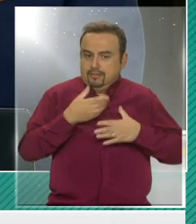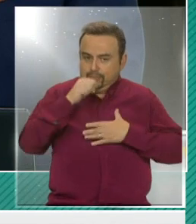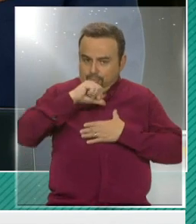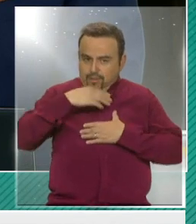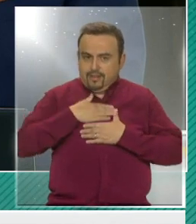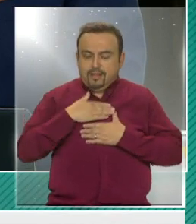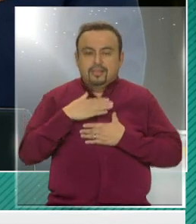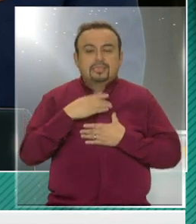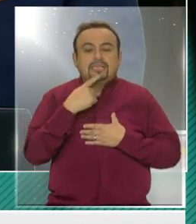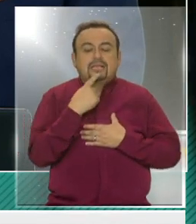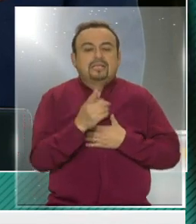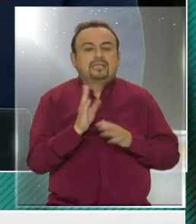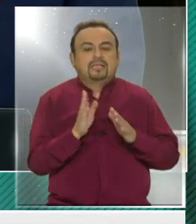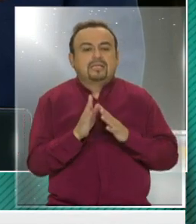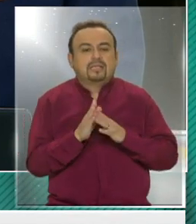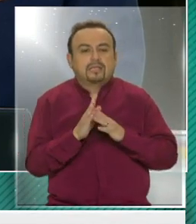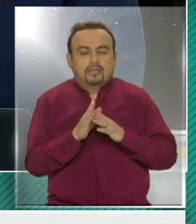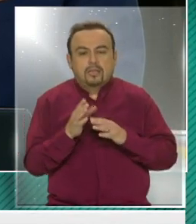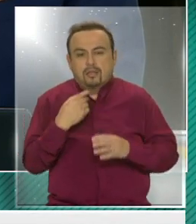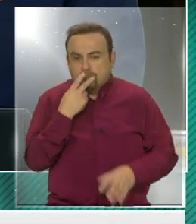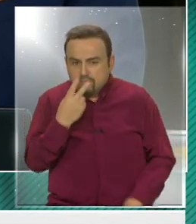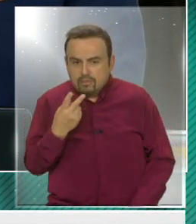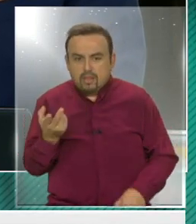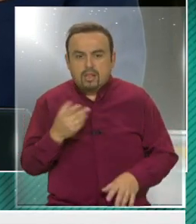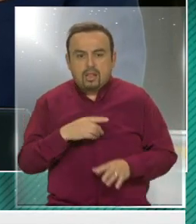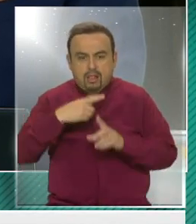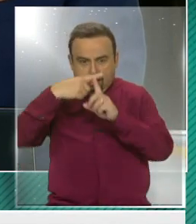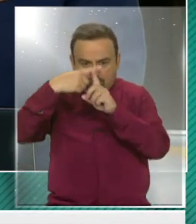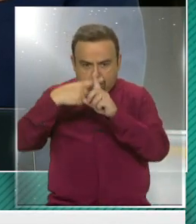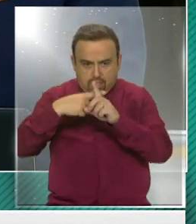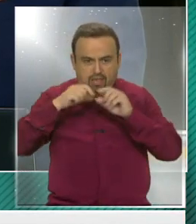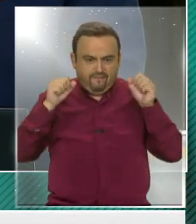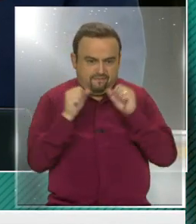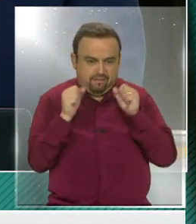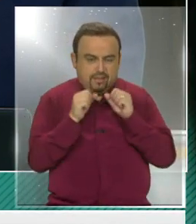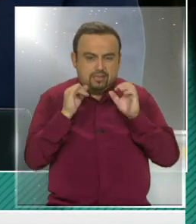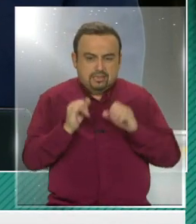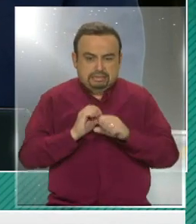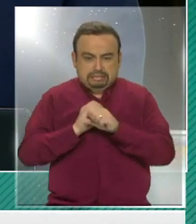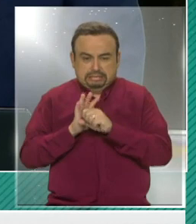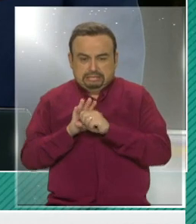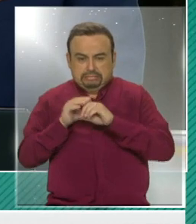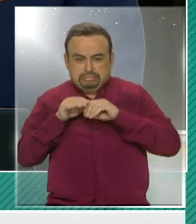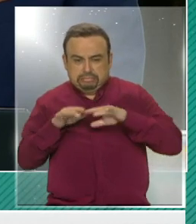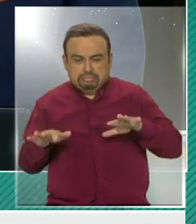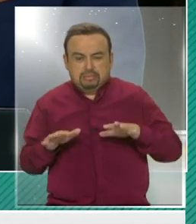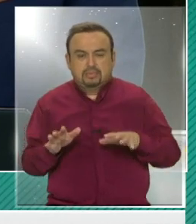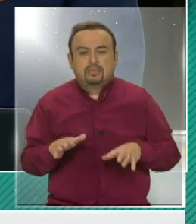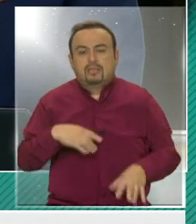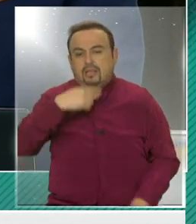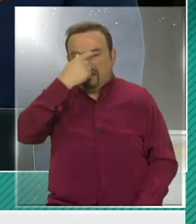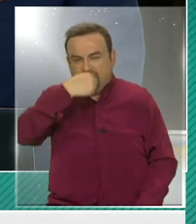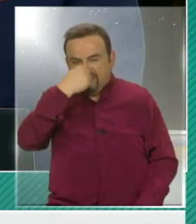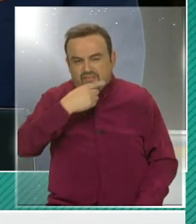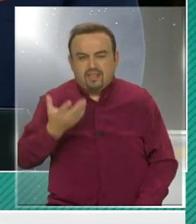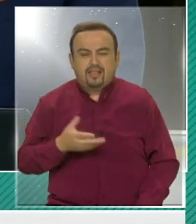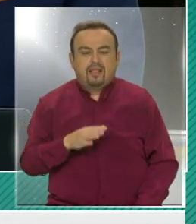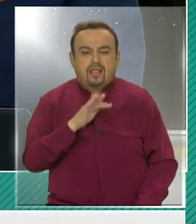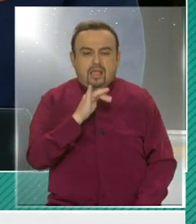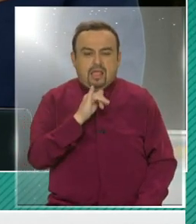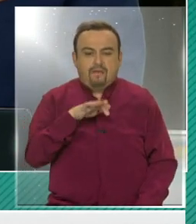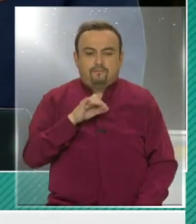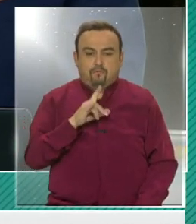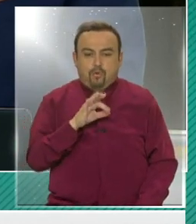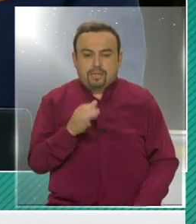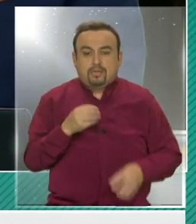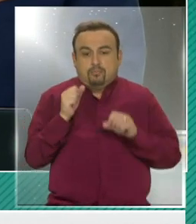conviven una vez que vemos cómo están bajando las temperaturas siempre en invierno conviven el 19 con el sincicial y la influenza si podríamos ver un